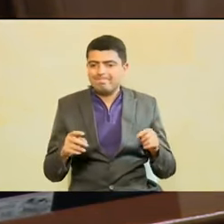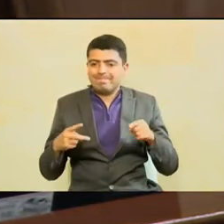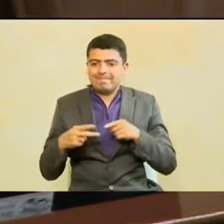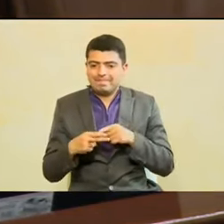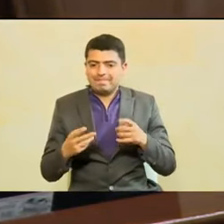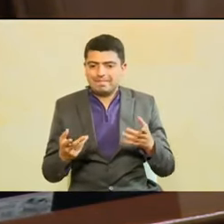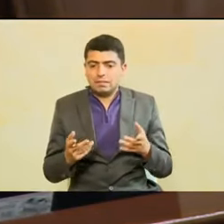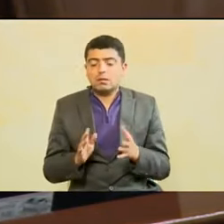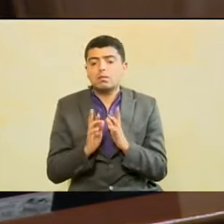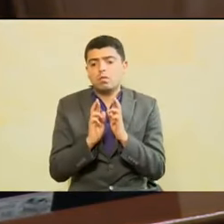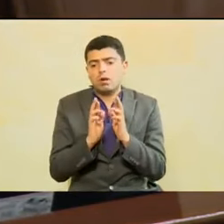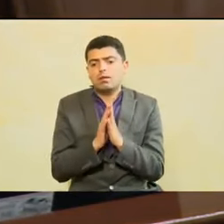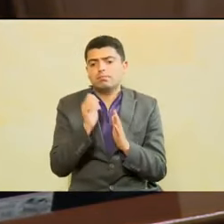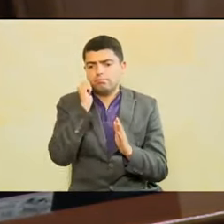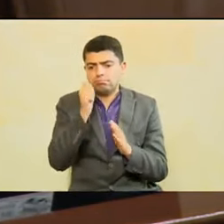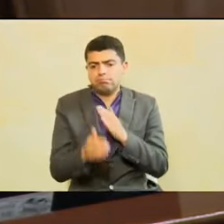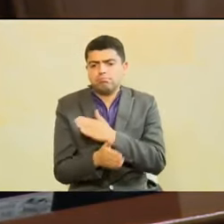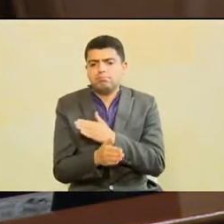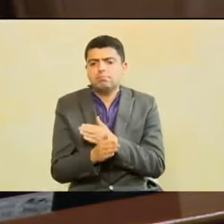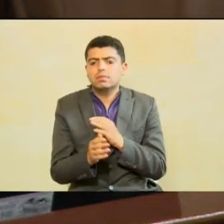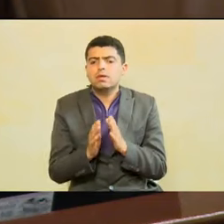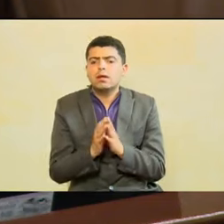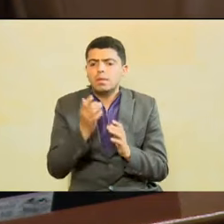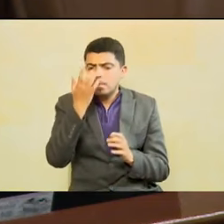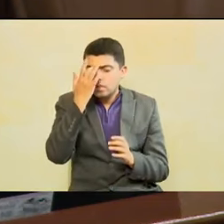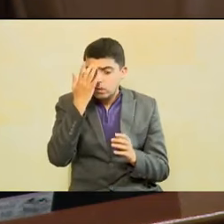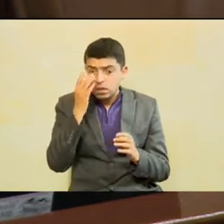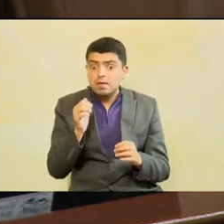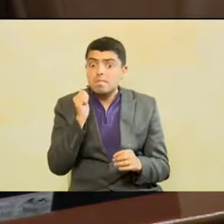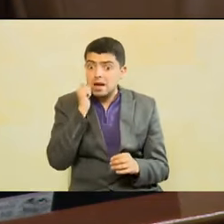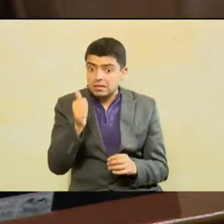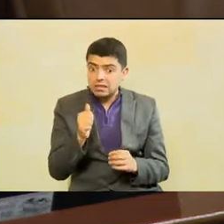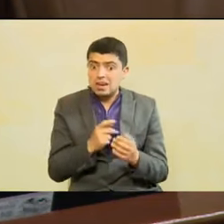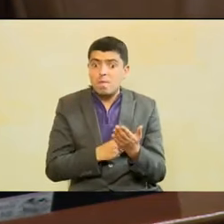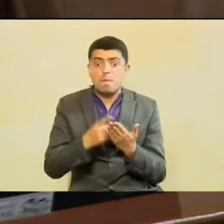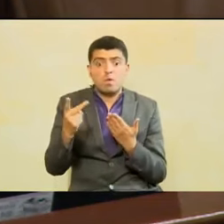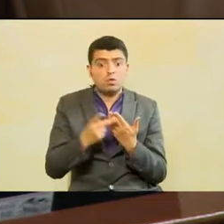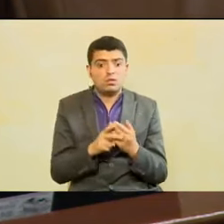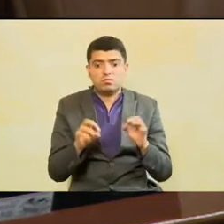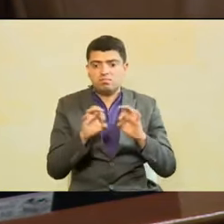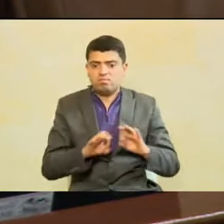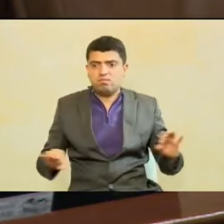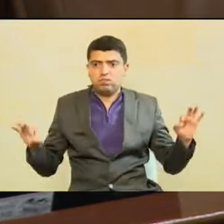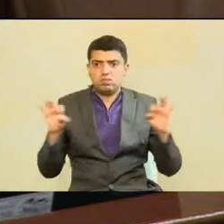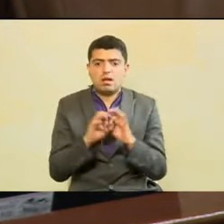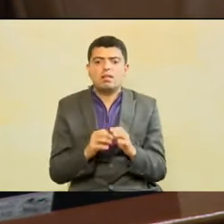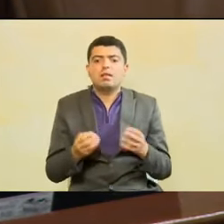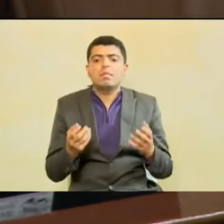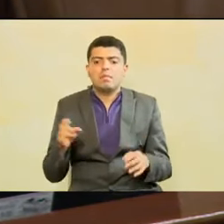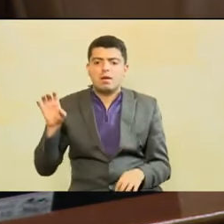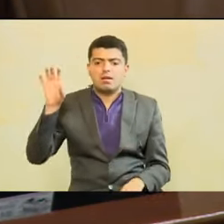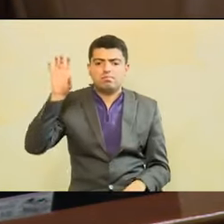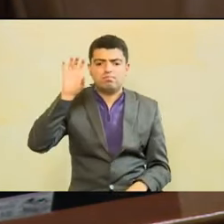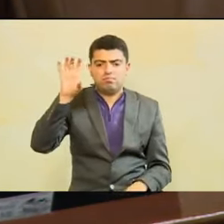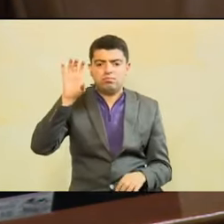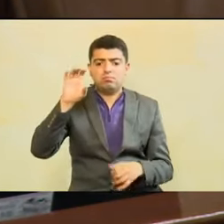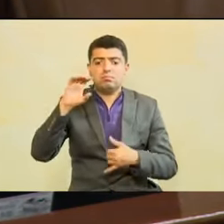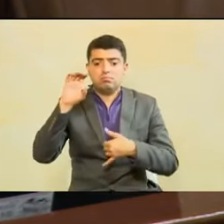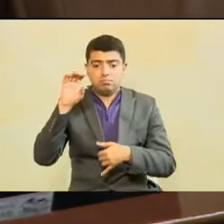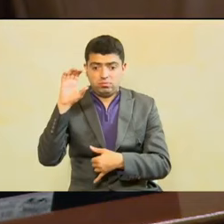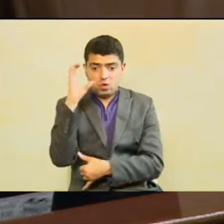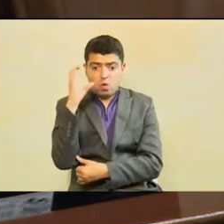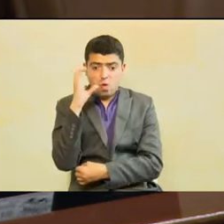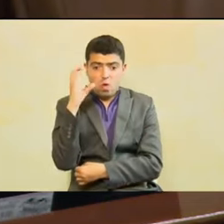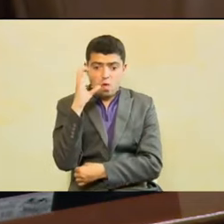que mañana se continúe y básicamente porque hay unos proyectos muy importantes para el país y le pido señora